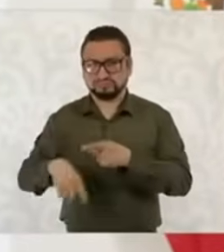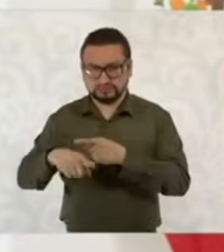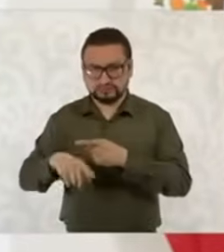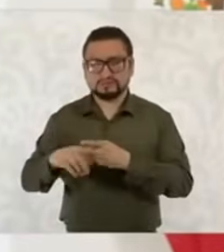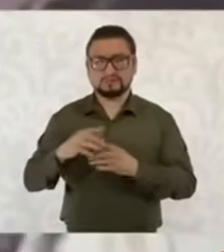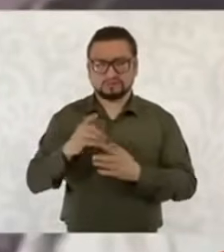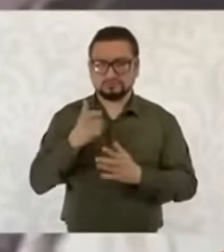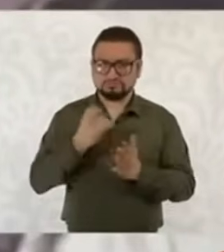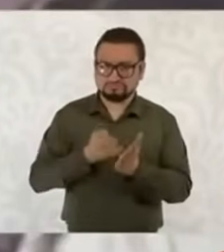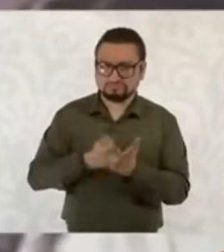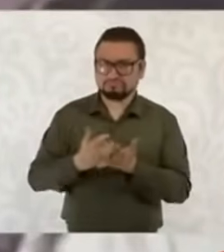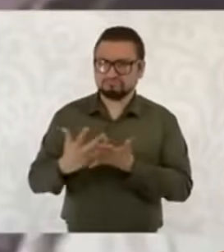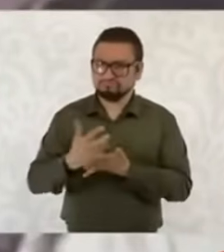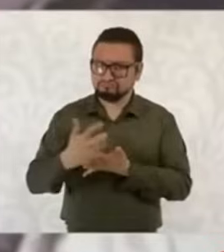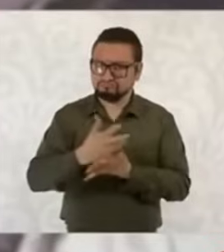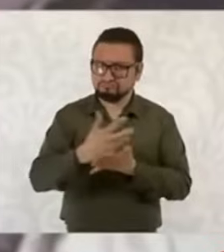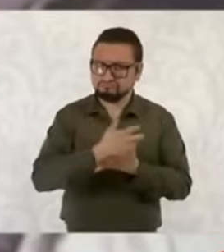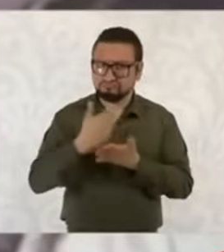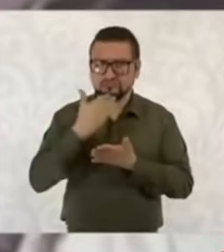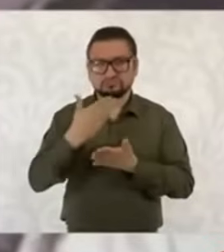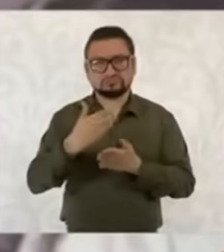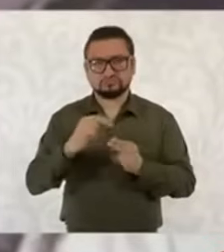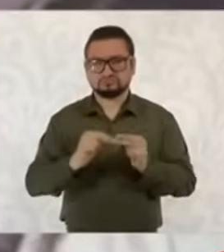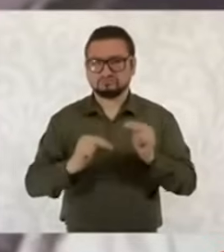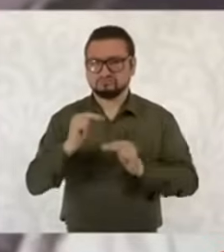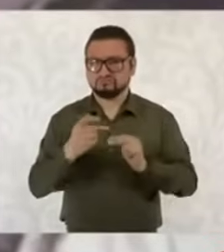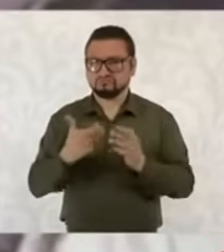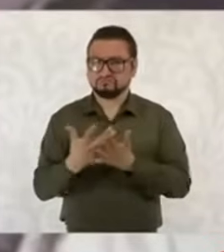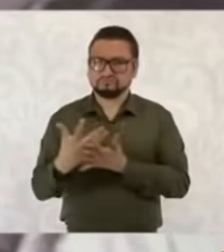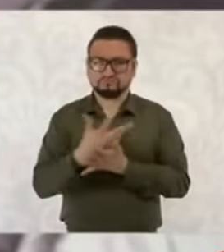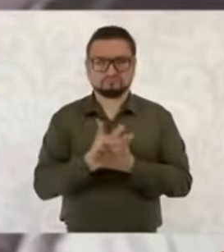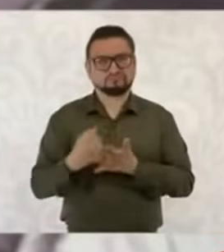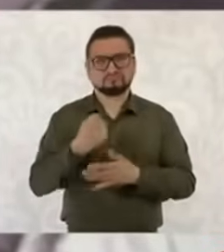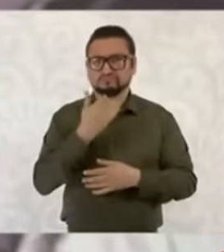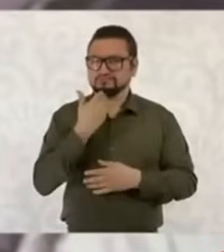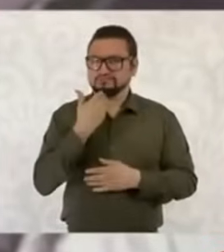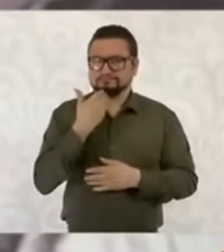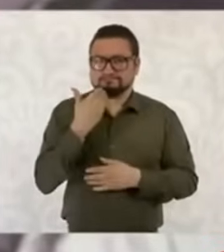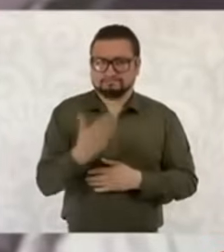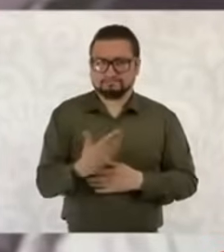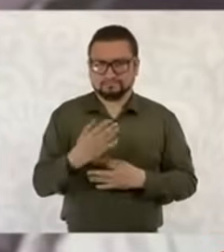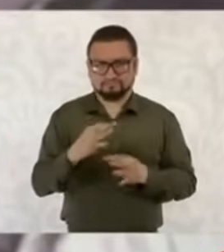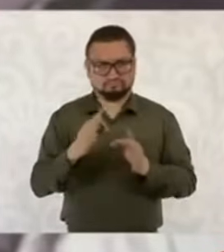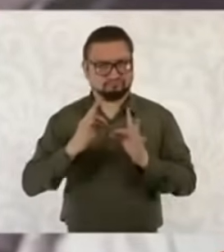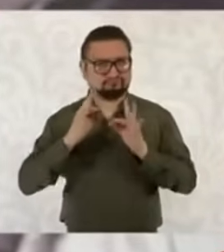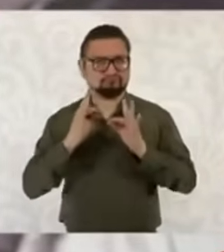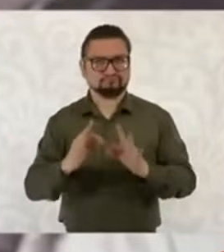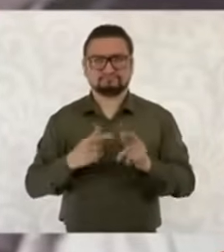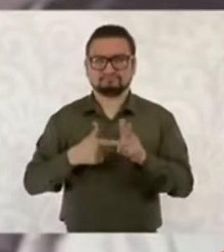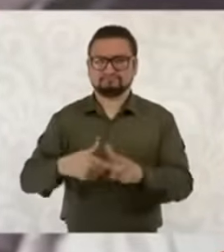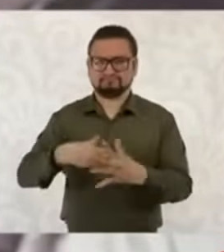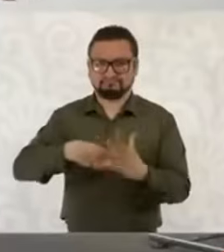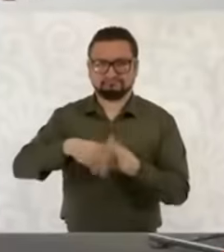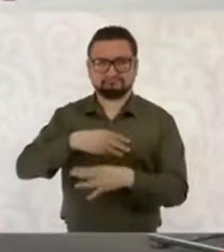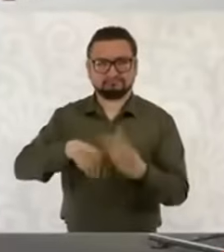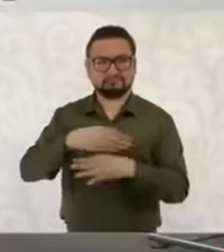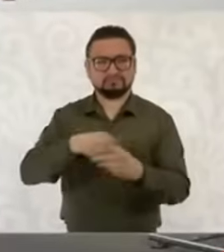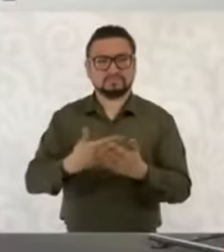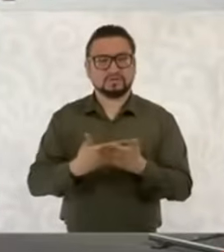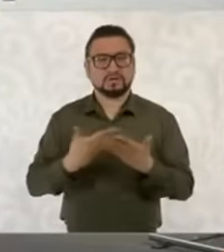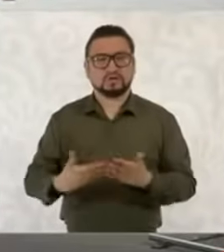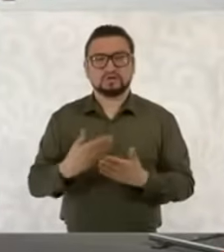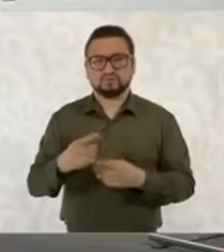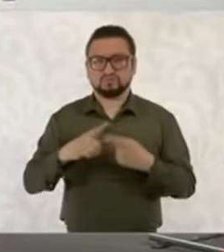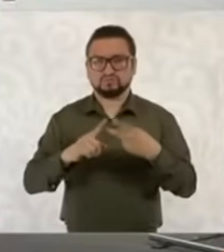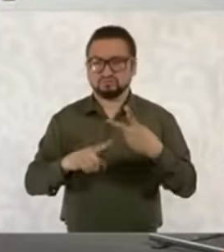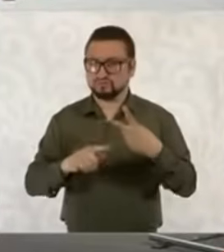en la recaudación, podemos aumentar la recaudación de una manera sana y sostenida. Destacamos aquí